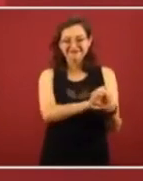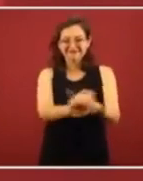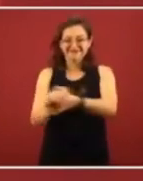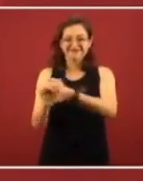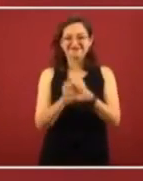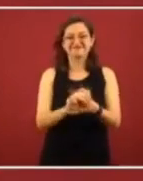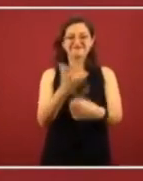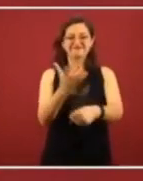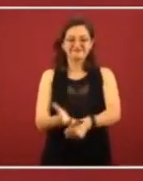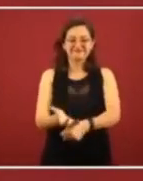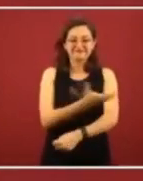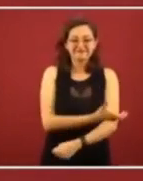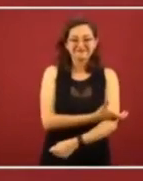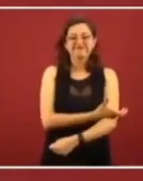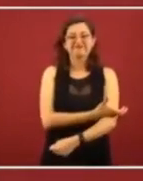los colegas,